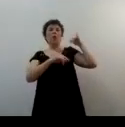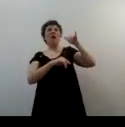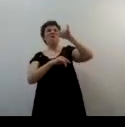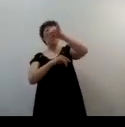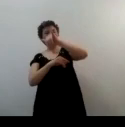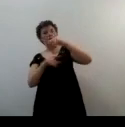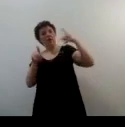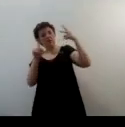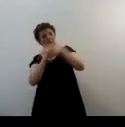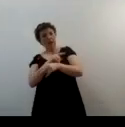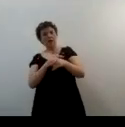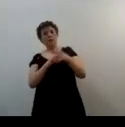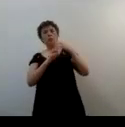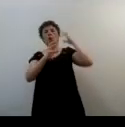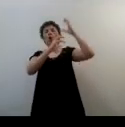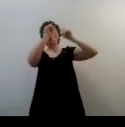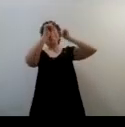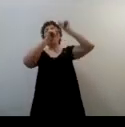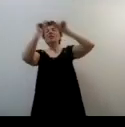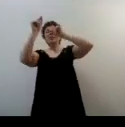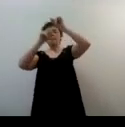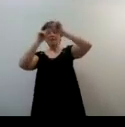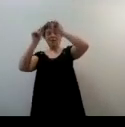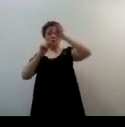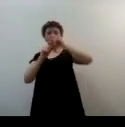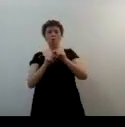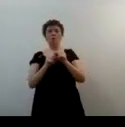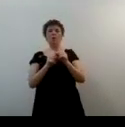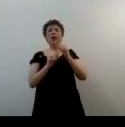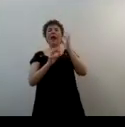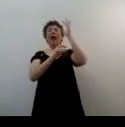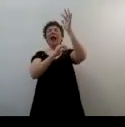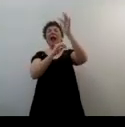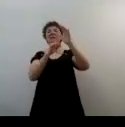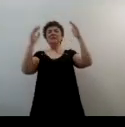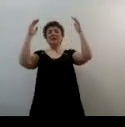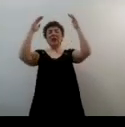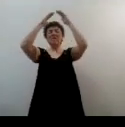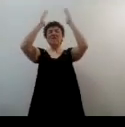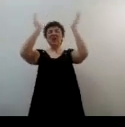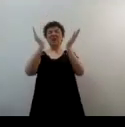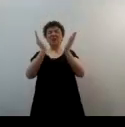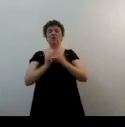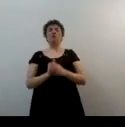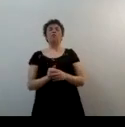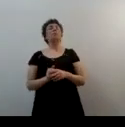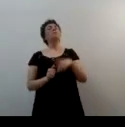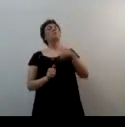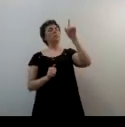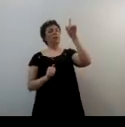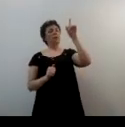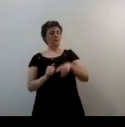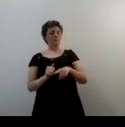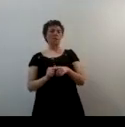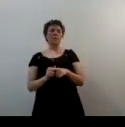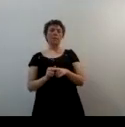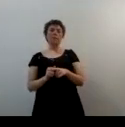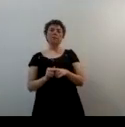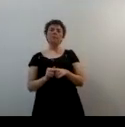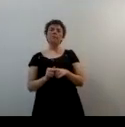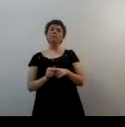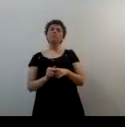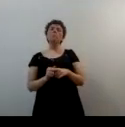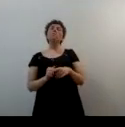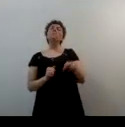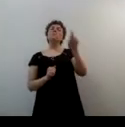huella de gases de efecto invernadero por el transporte. Pero también se insiste